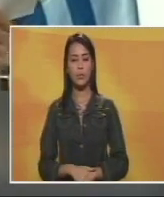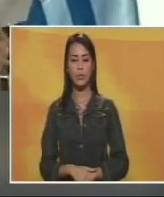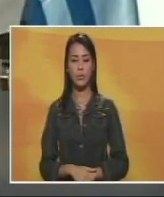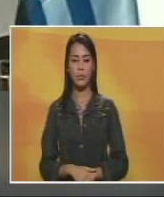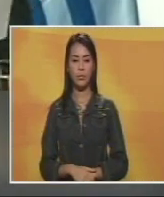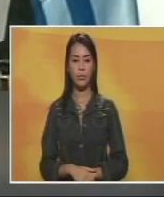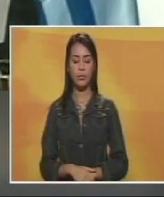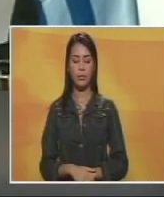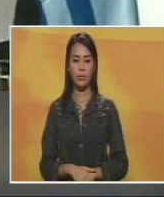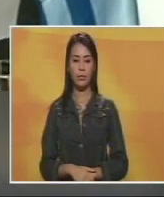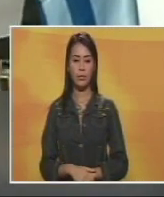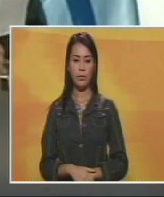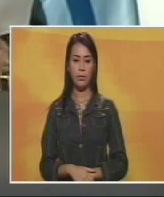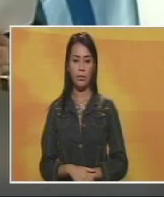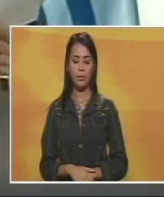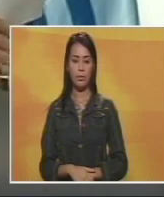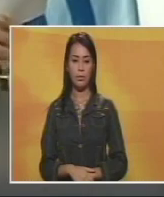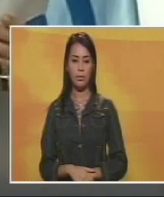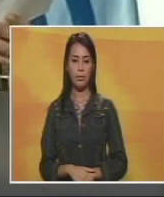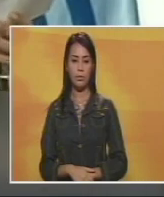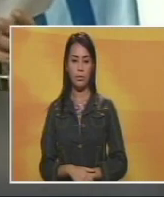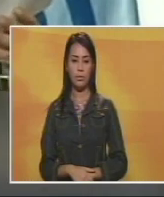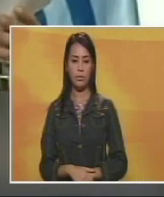planificación adscrito a Baribén.